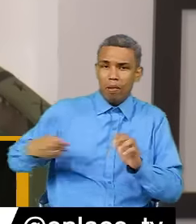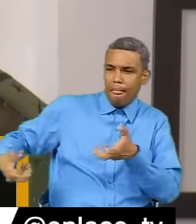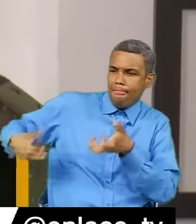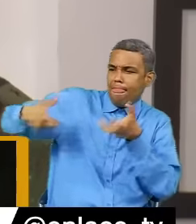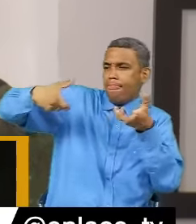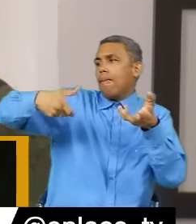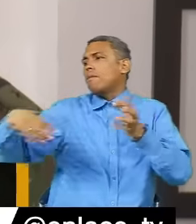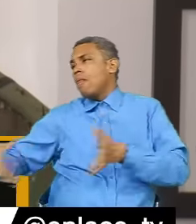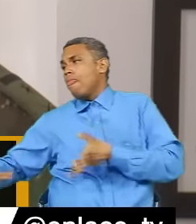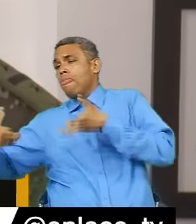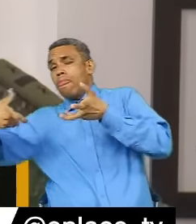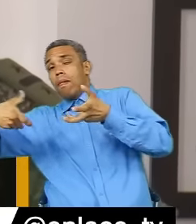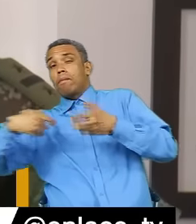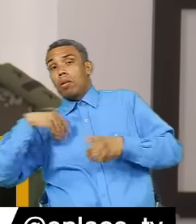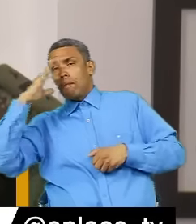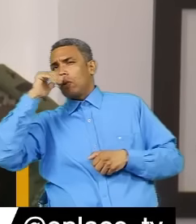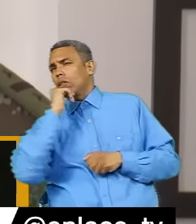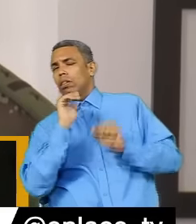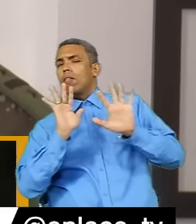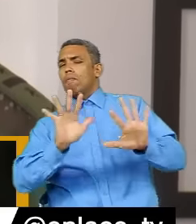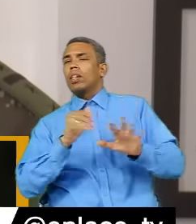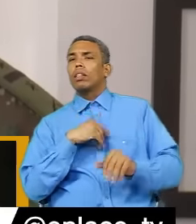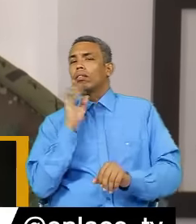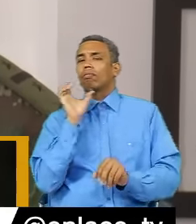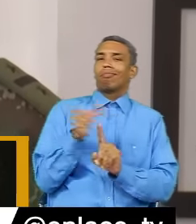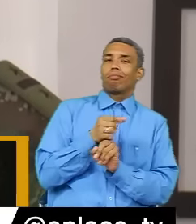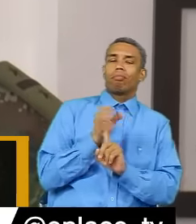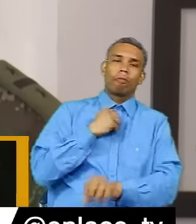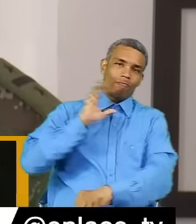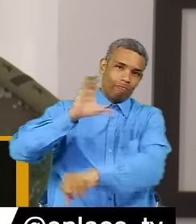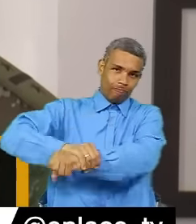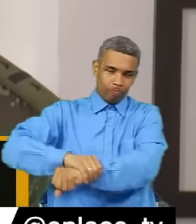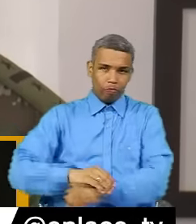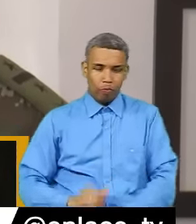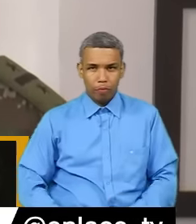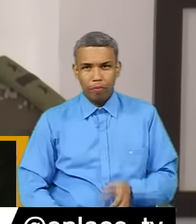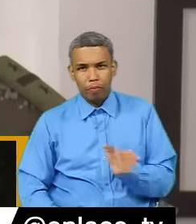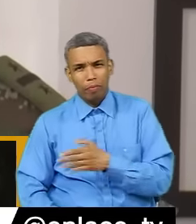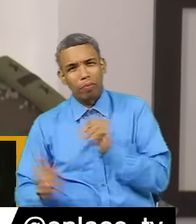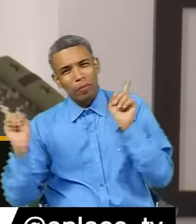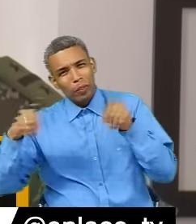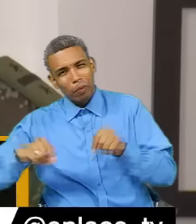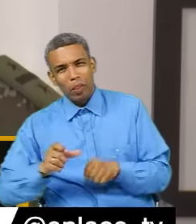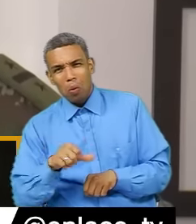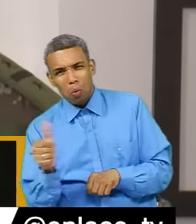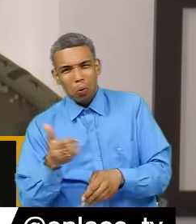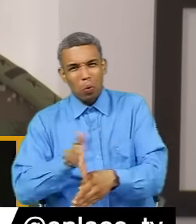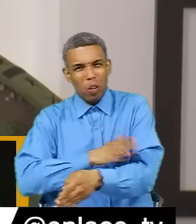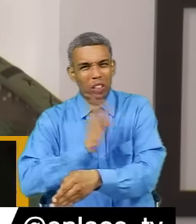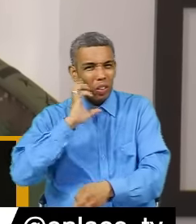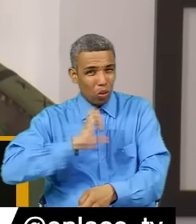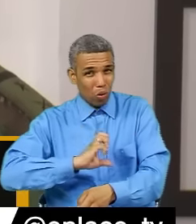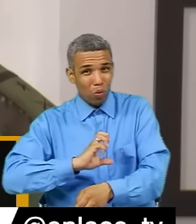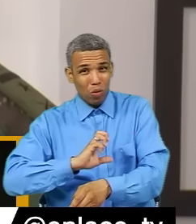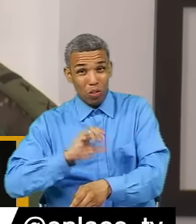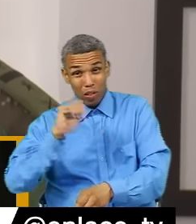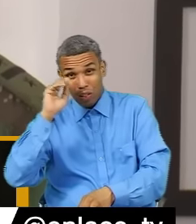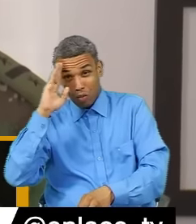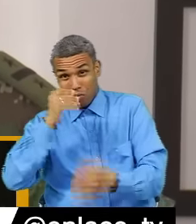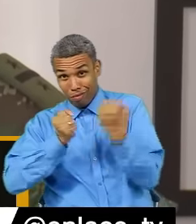Bueno, coronel, a ello se suma también la recuperación de 200 metros de tubería y se recuperan también otros elementos.